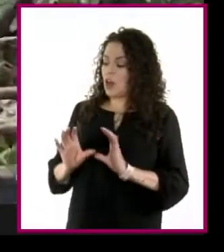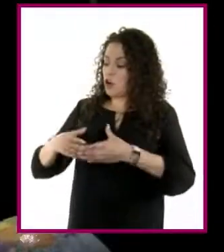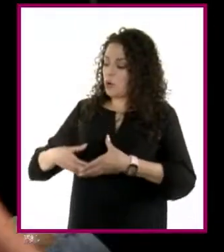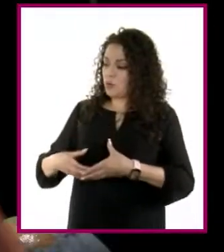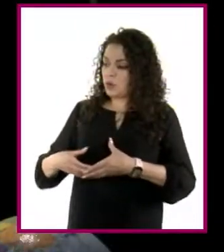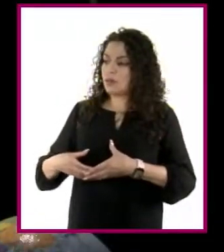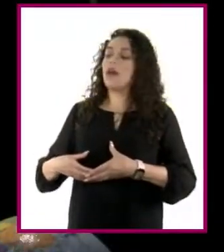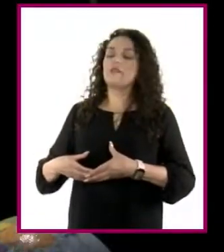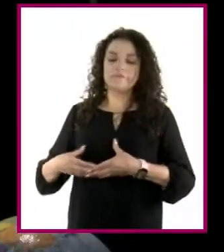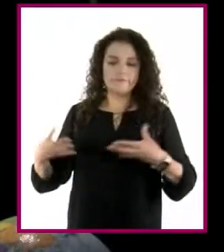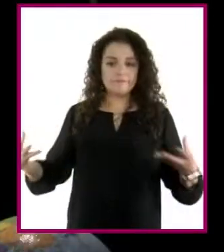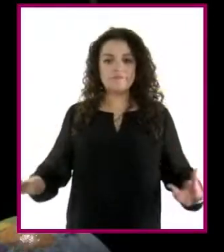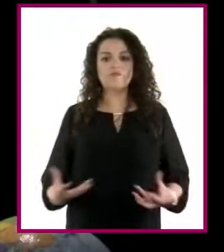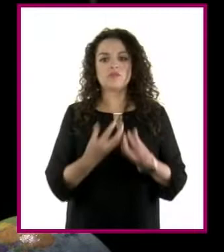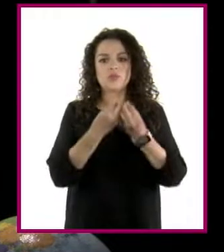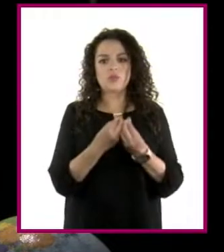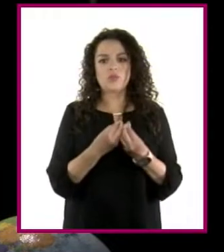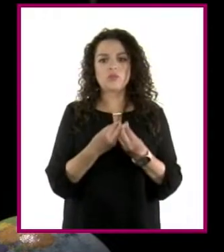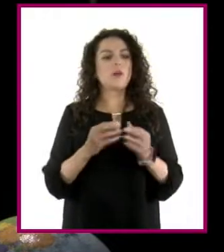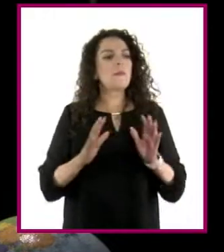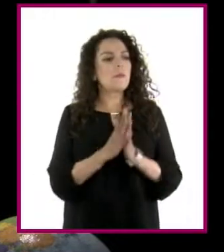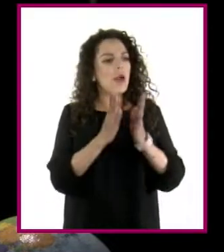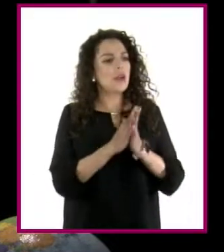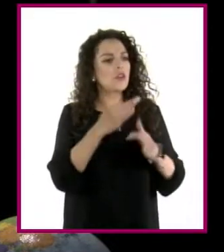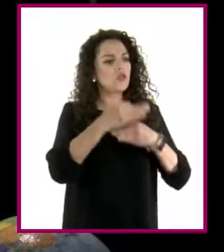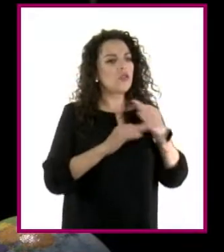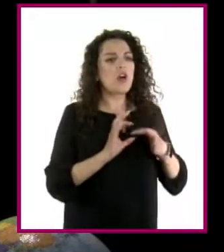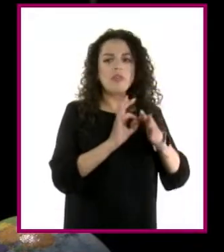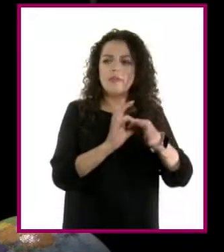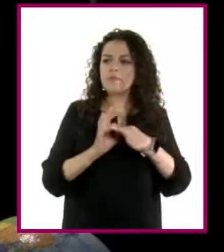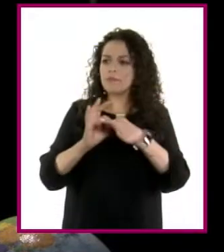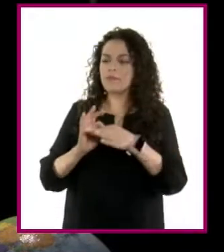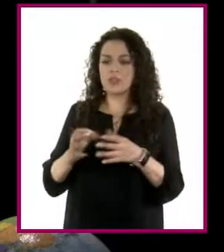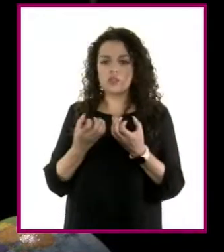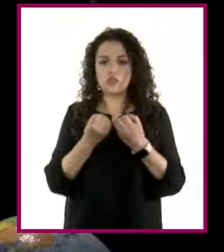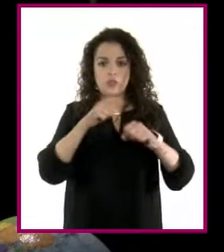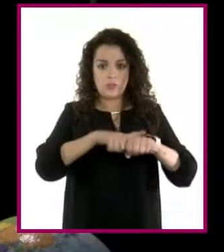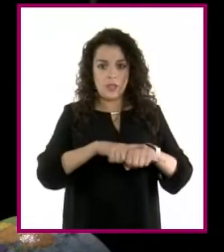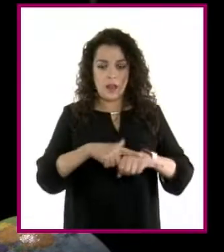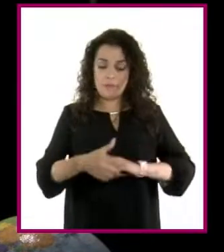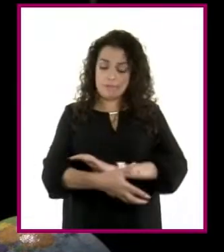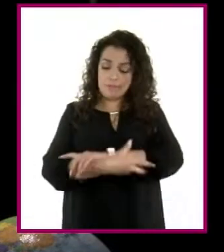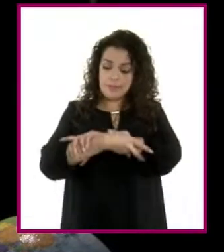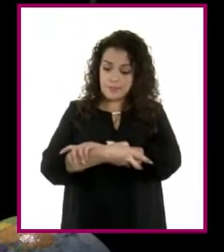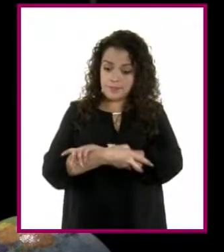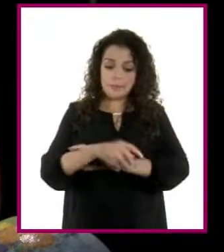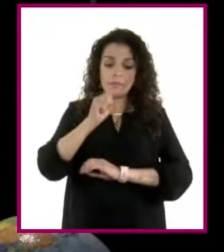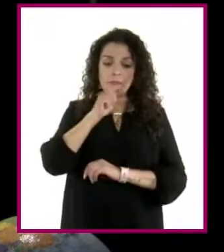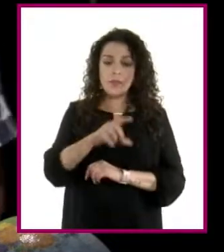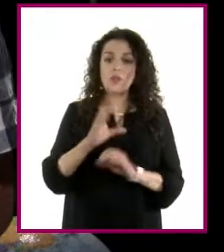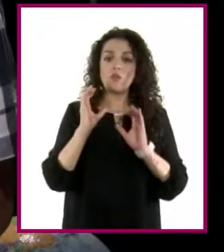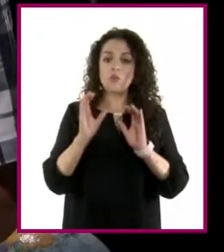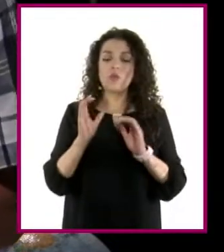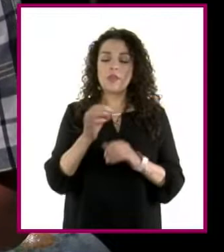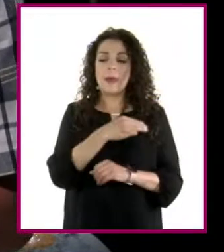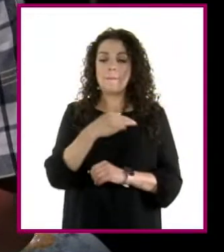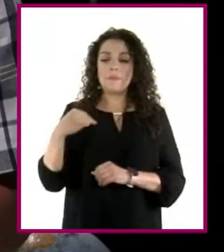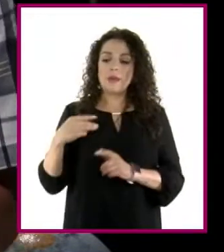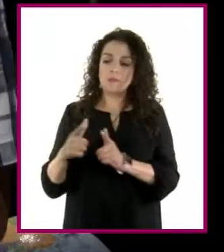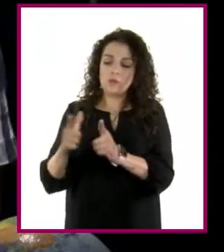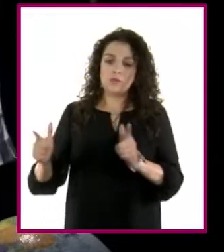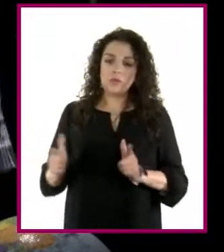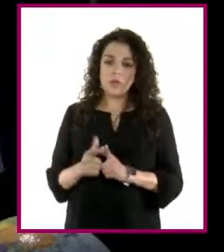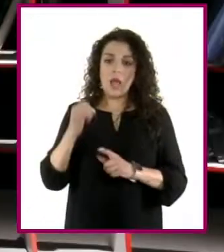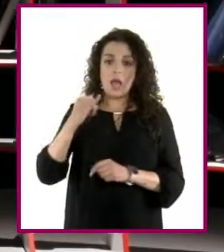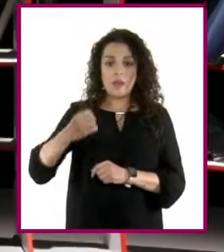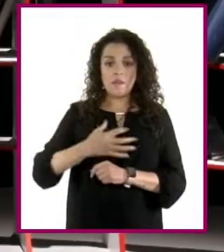social. De este modo, la solidaridad también conlleva el cuidado de los miembros del grupo y un compromiso con el bienestar